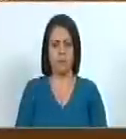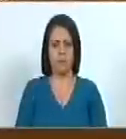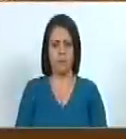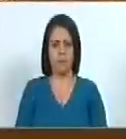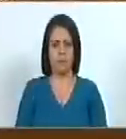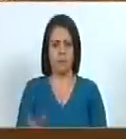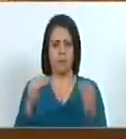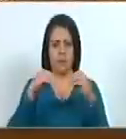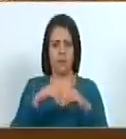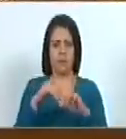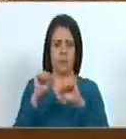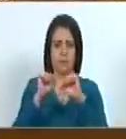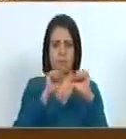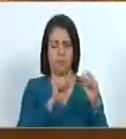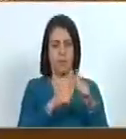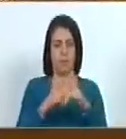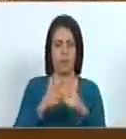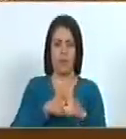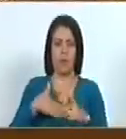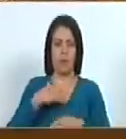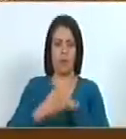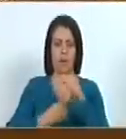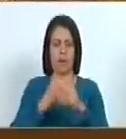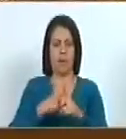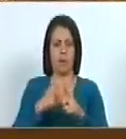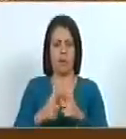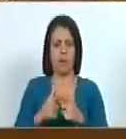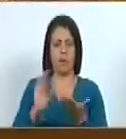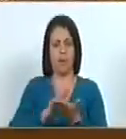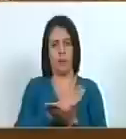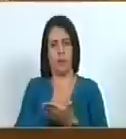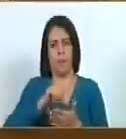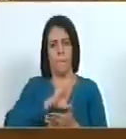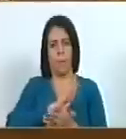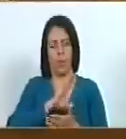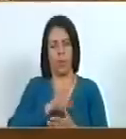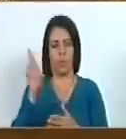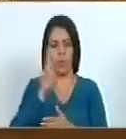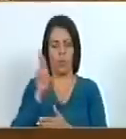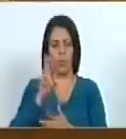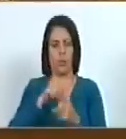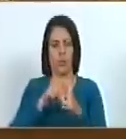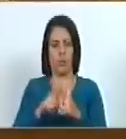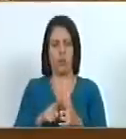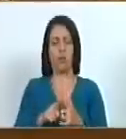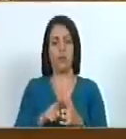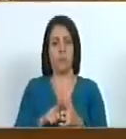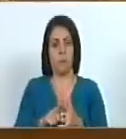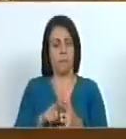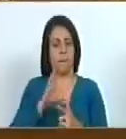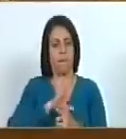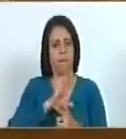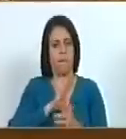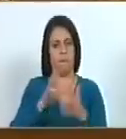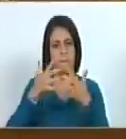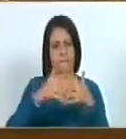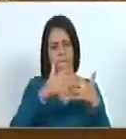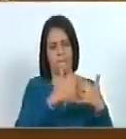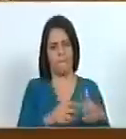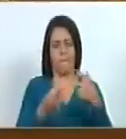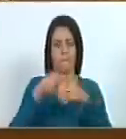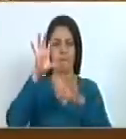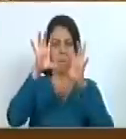Acuerdo de rechazo a los intentos de expoliar el patrimonio de la República y sus entidades en el